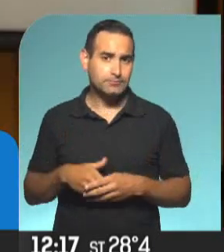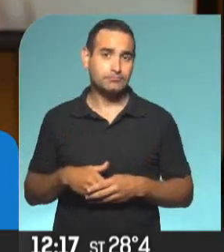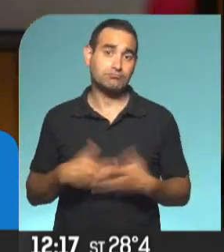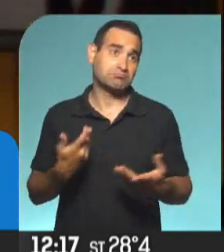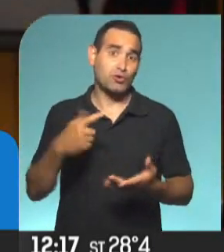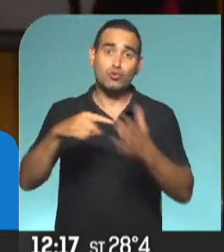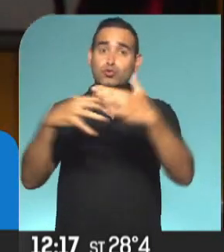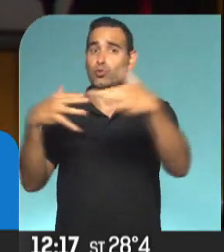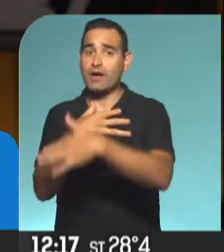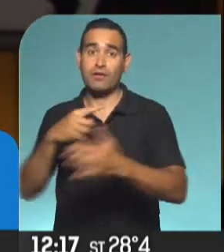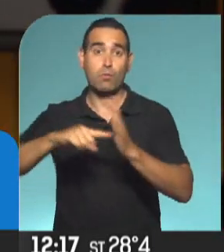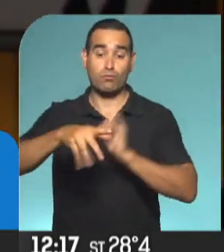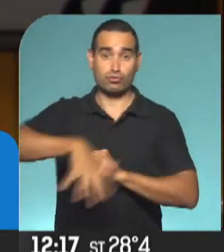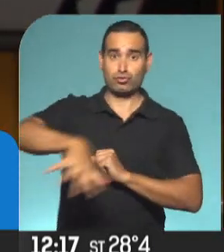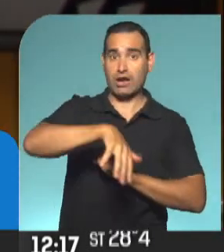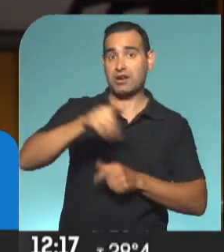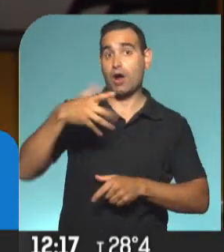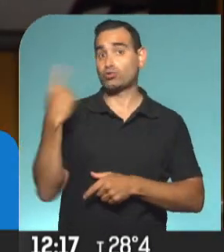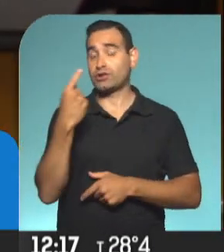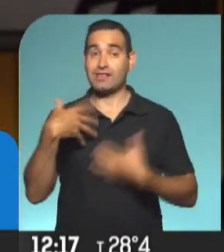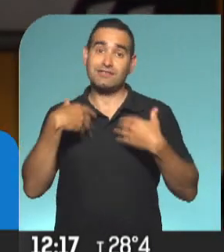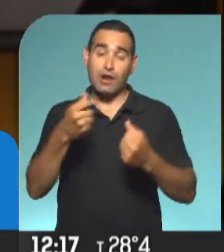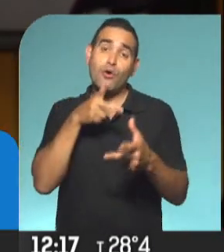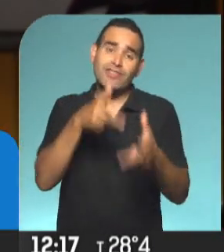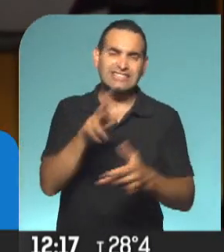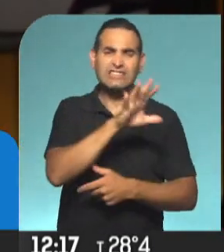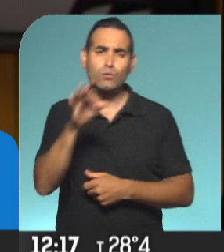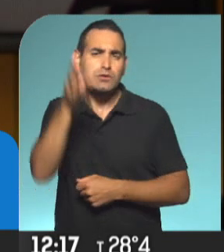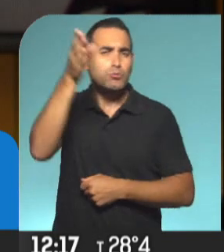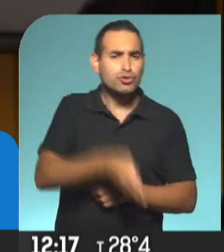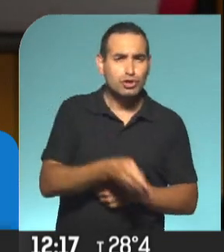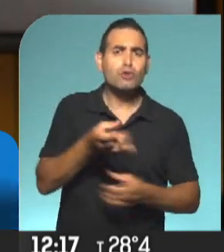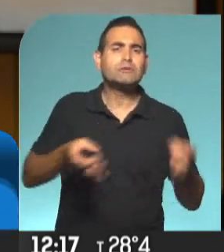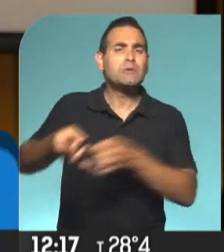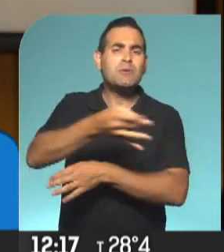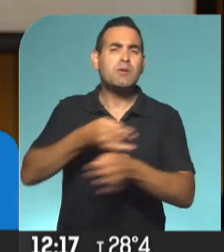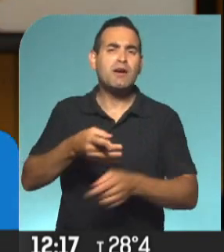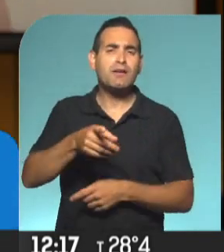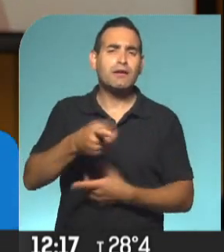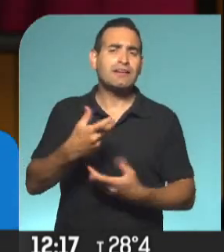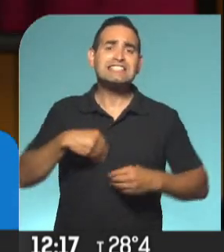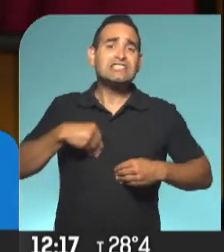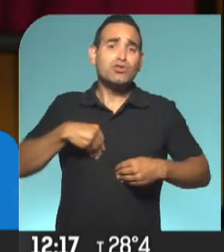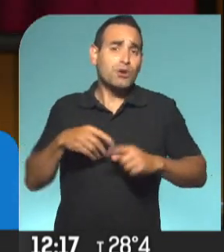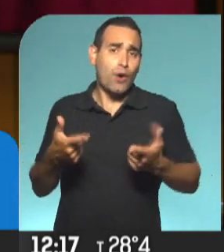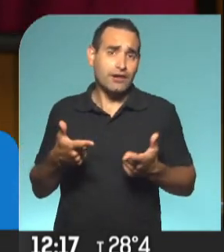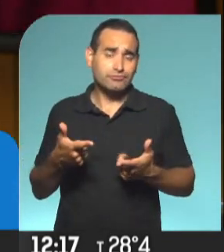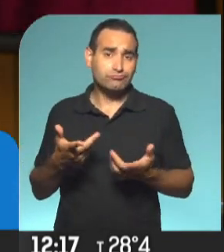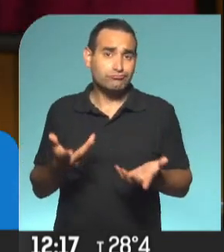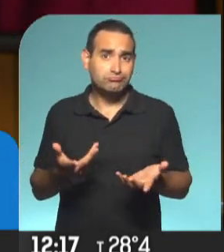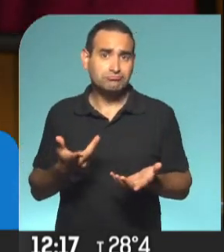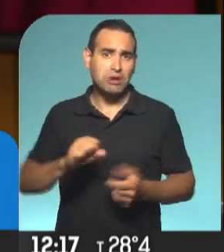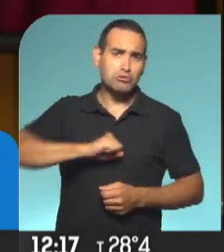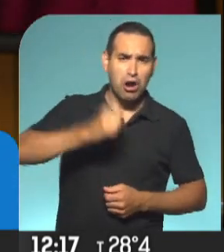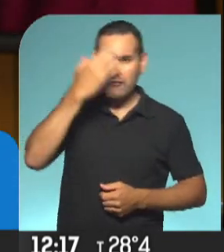pasa en las grandes ciudades como Buenos Aires, las autoridades sanitarias dijeron que el 50% de los contagios son asintomáticos. Hasta